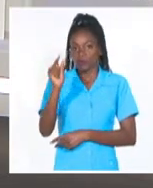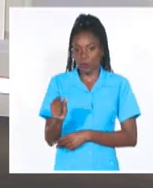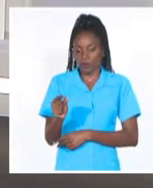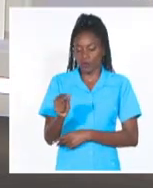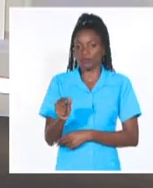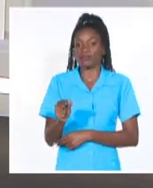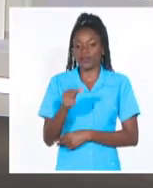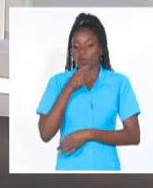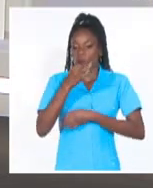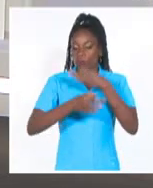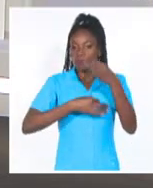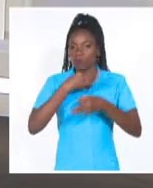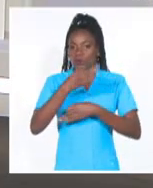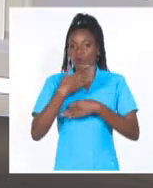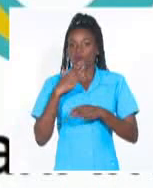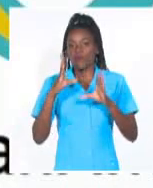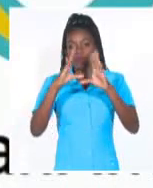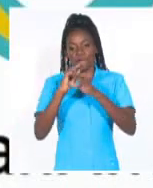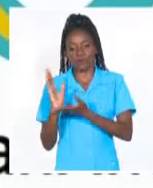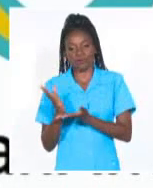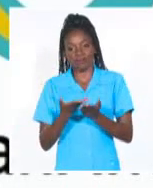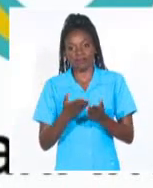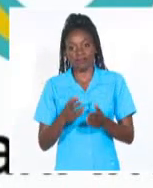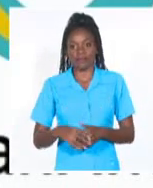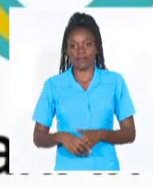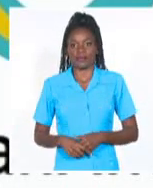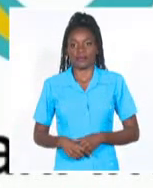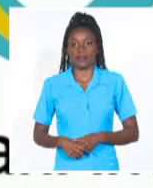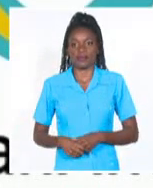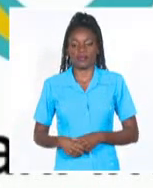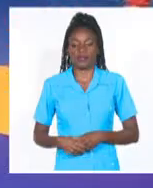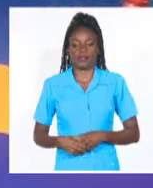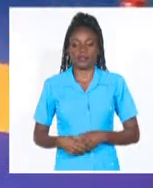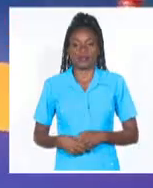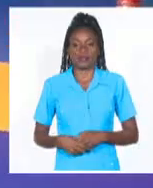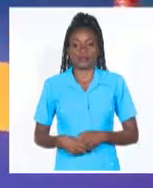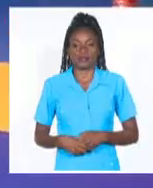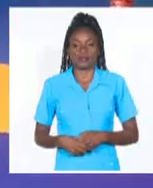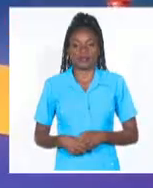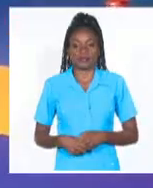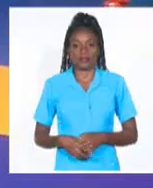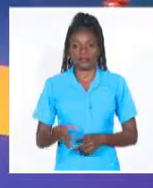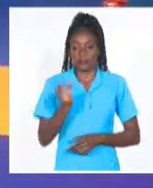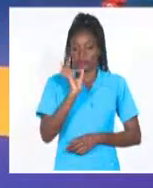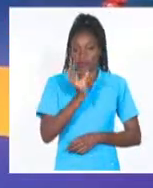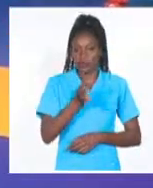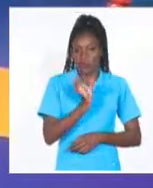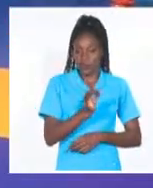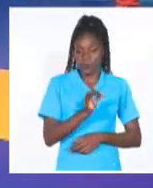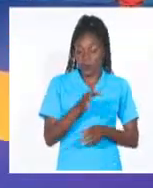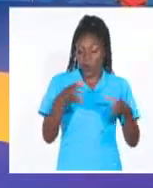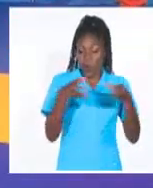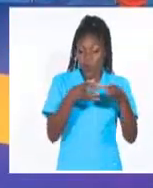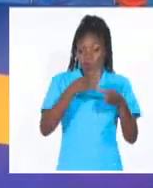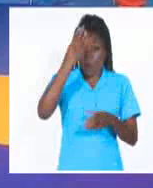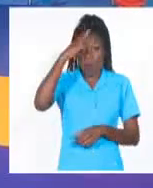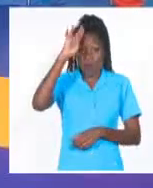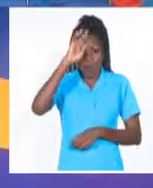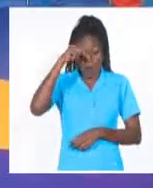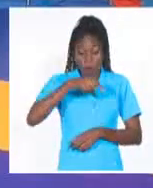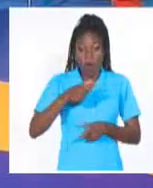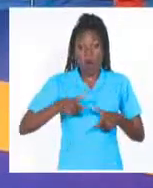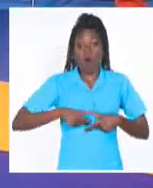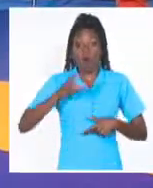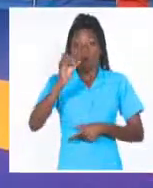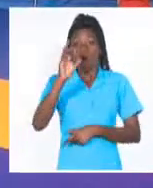pormenores. Adelante, Luján, buenas noches. Gracias, Alejandro. Y efectivamente, la delegación cubana se vistió de oro hoy